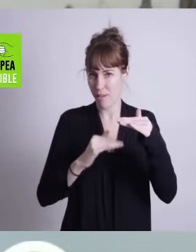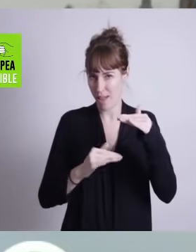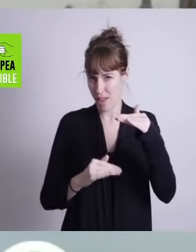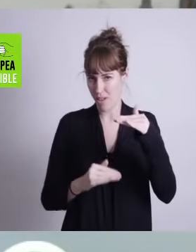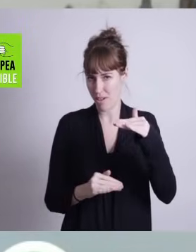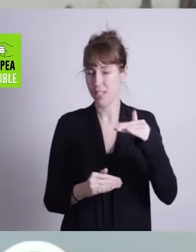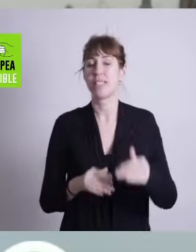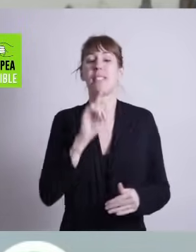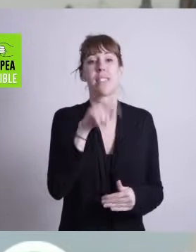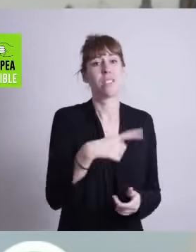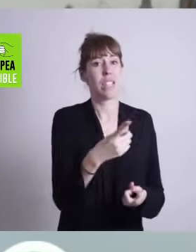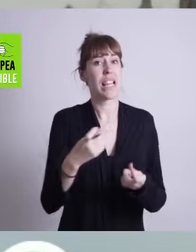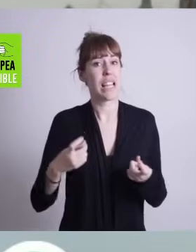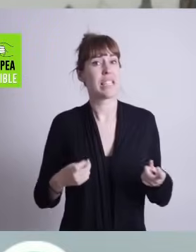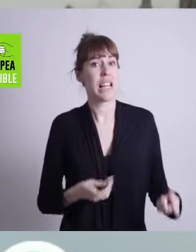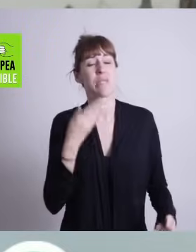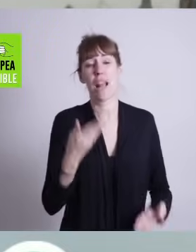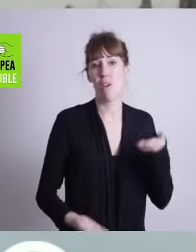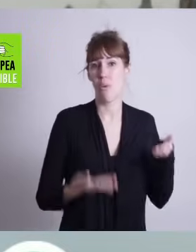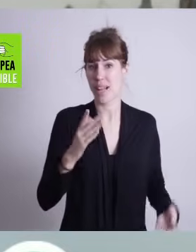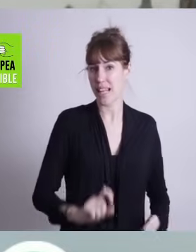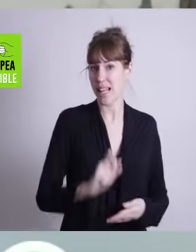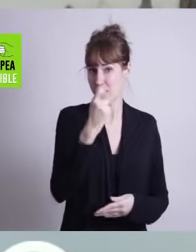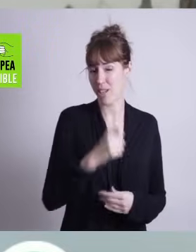que son también necesarias para un buen equilibrio